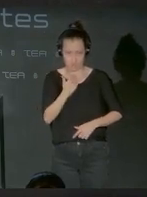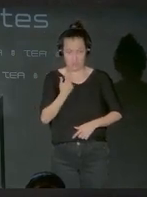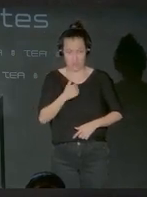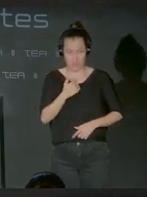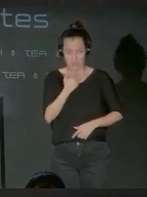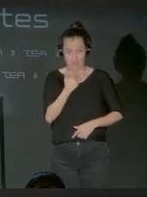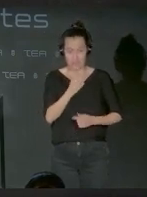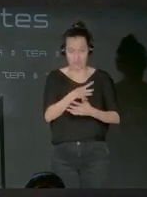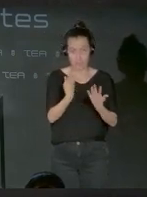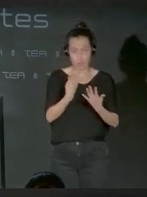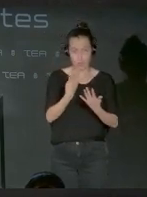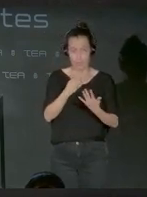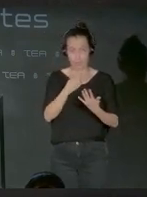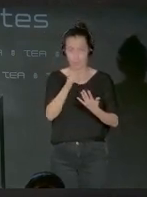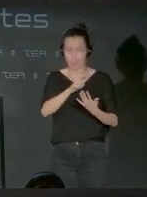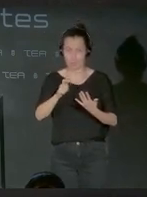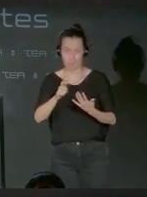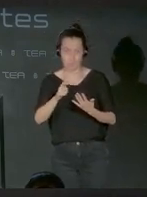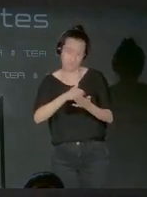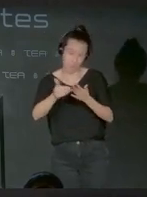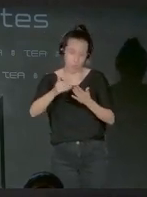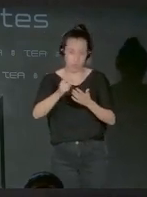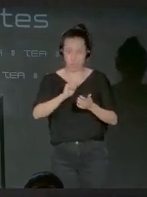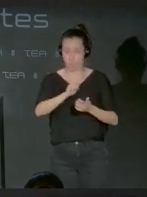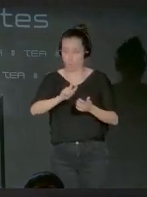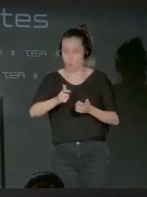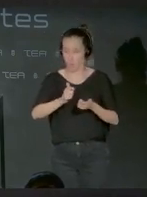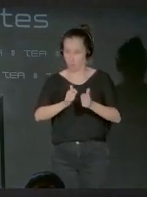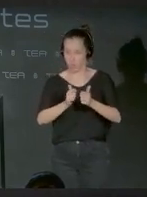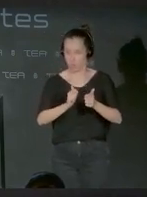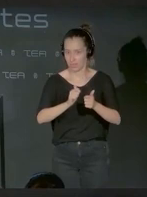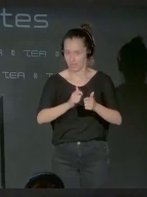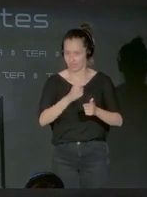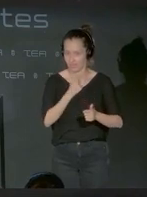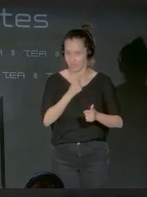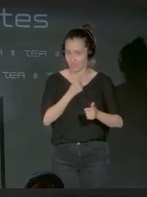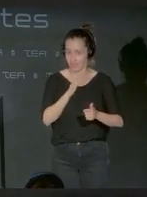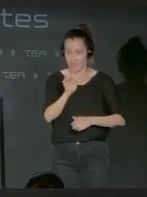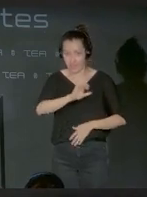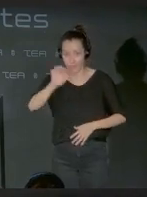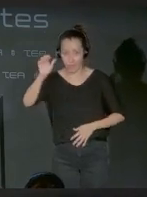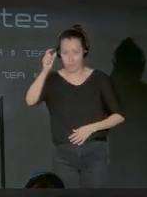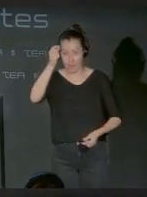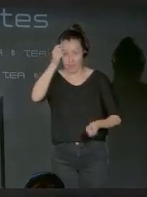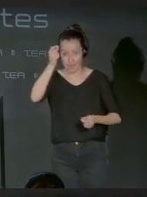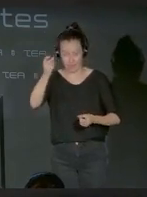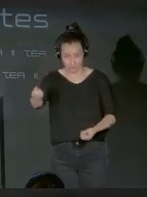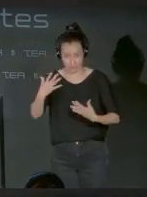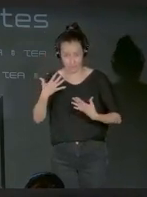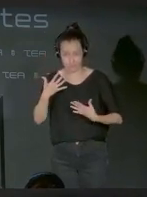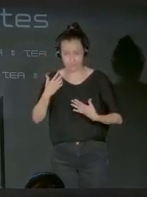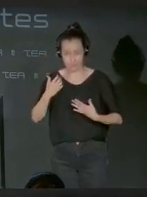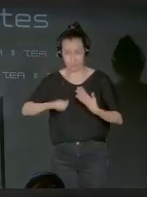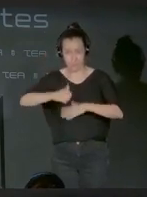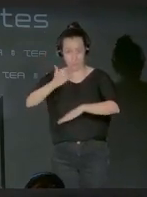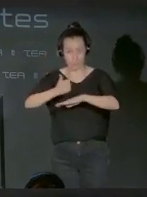millones de videojugadores y en toda Europa donde según los datos que nos facilita la patronal europea